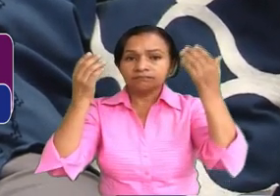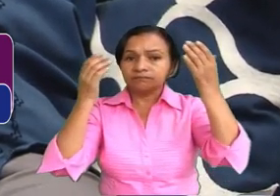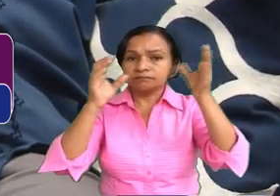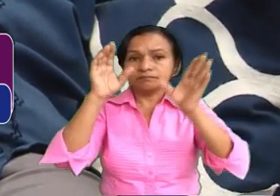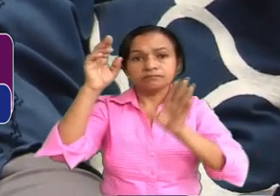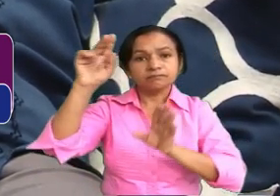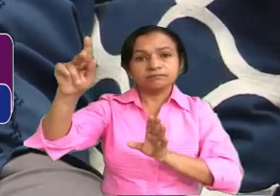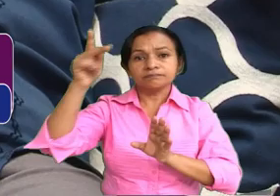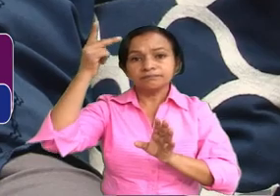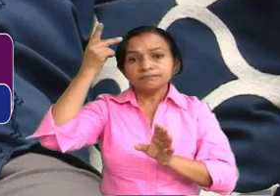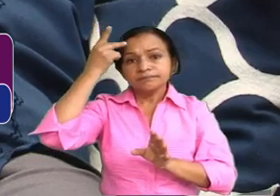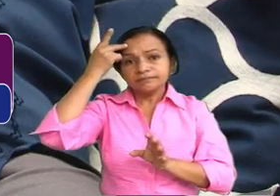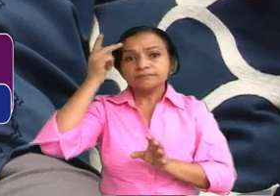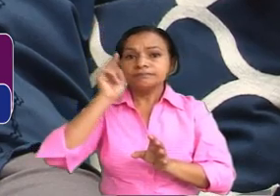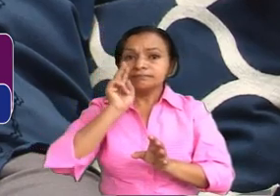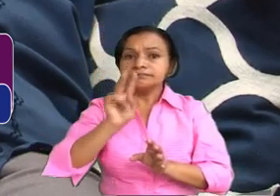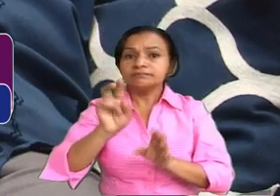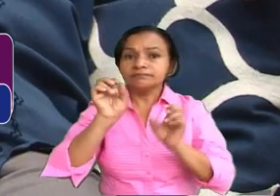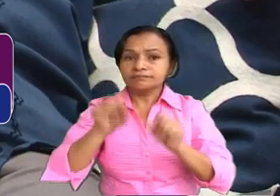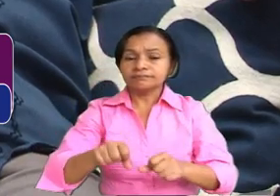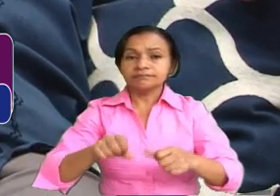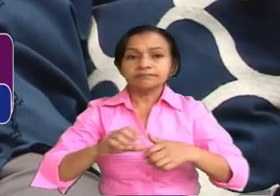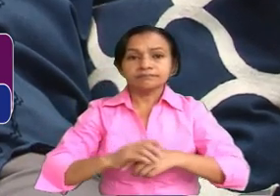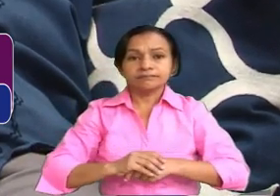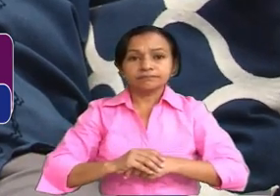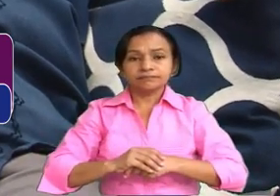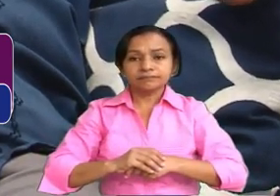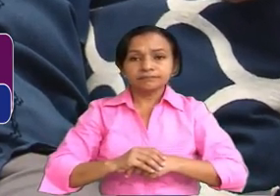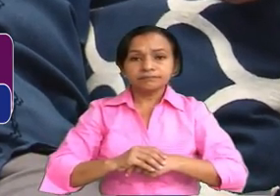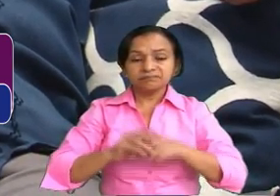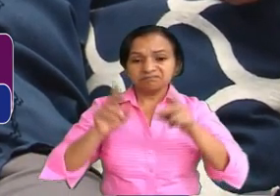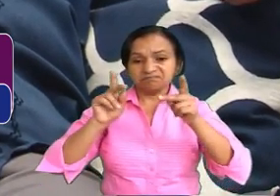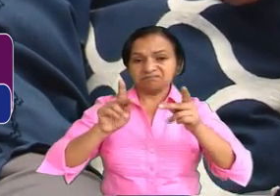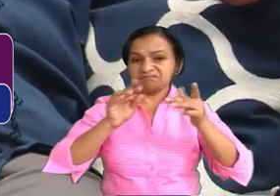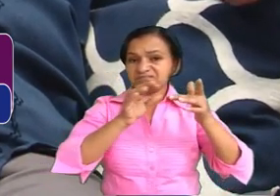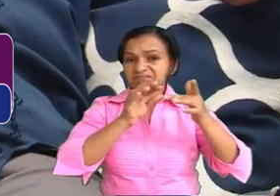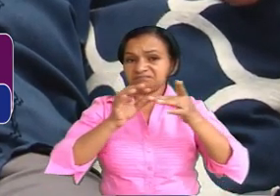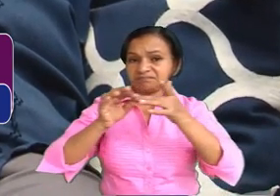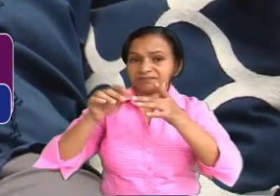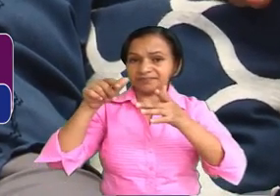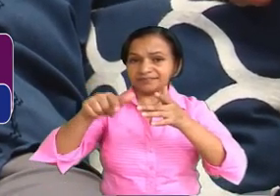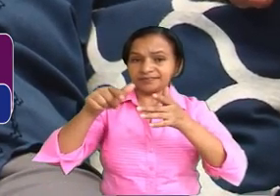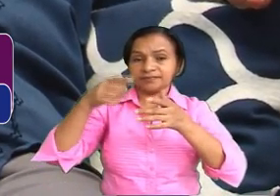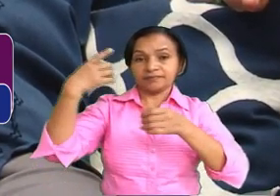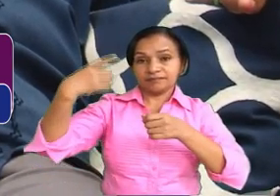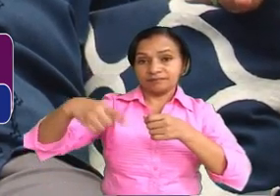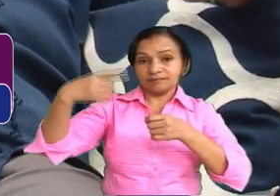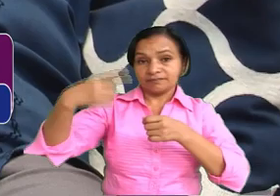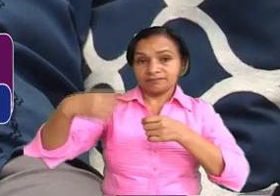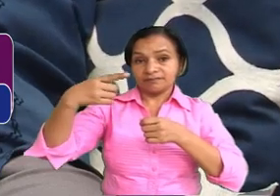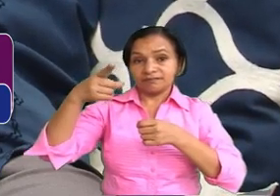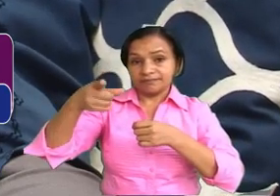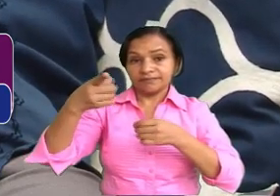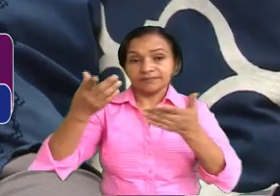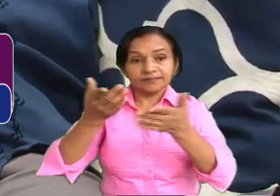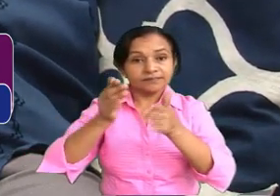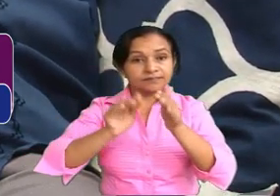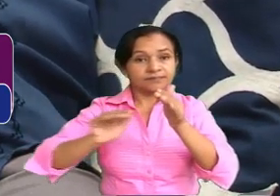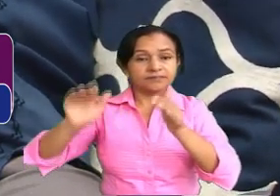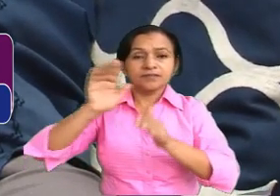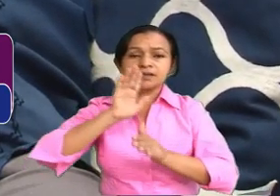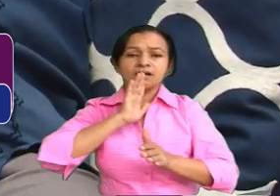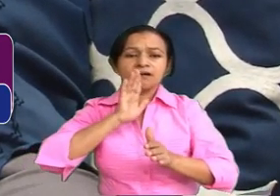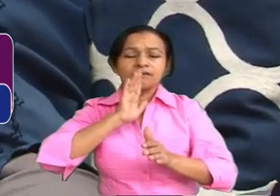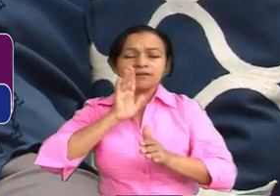también, cuando los grandotes de la derecha hablaban de